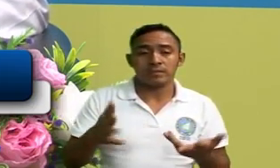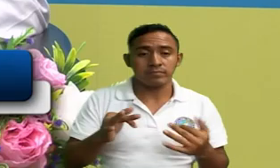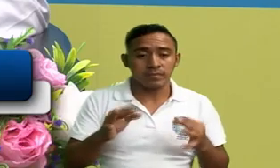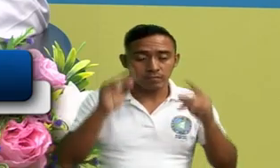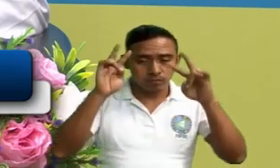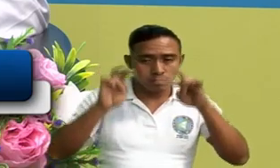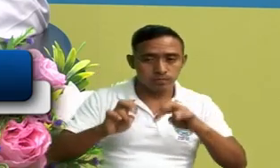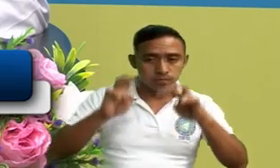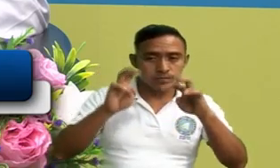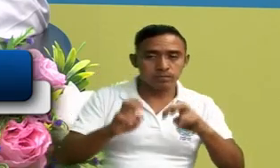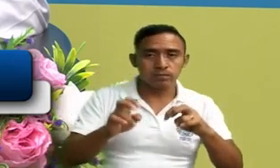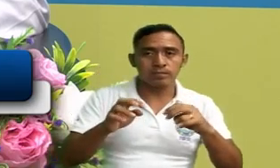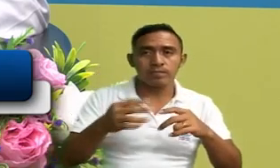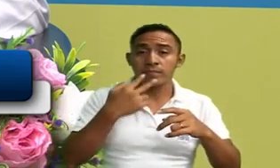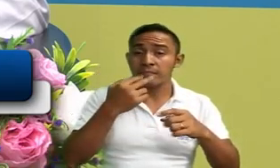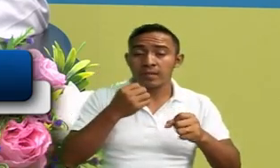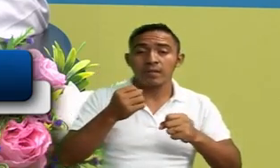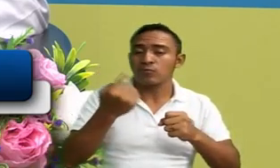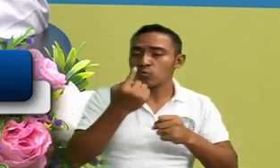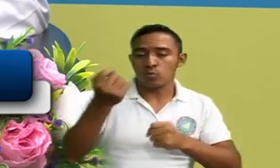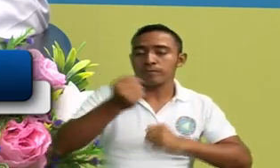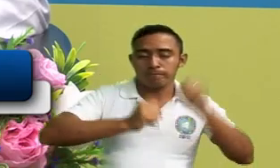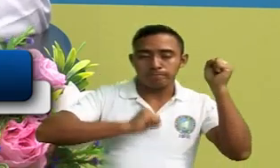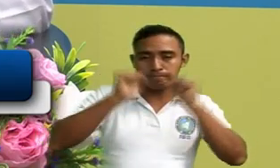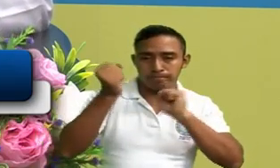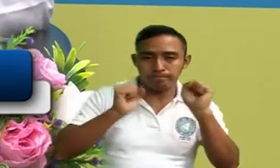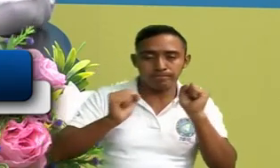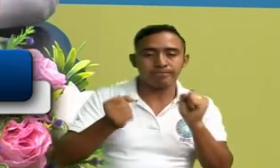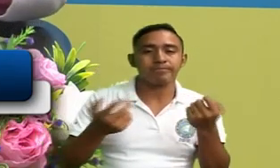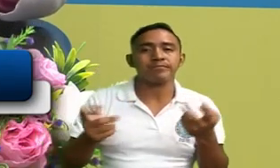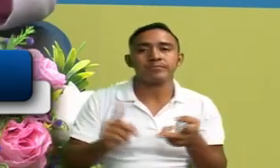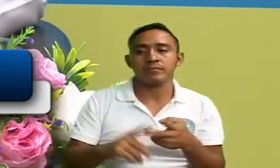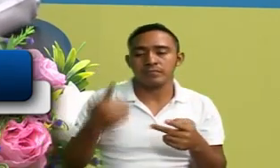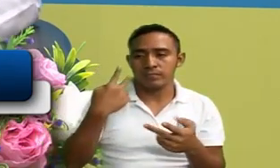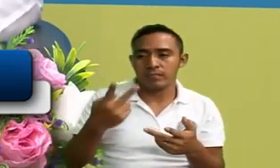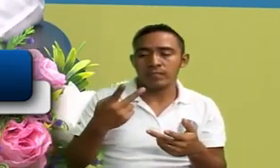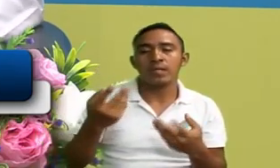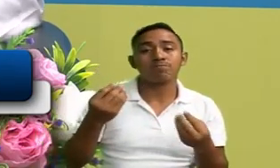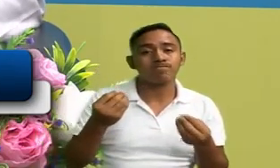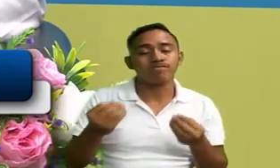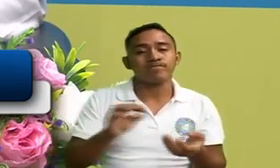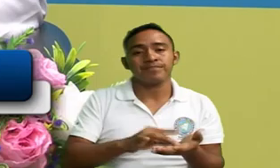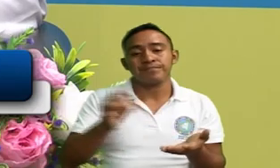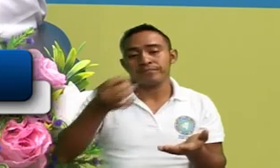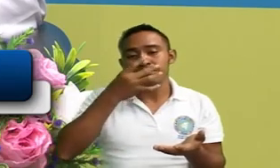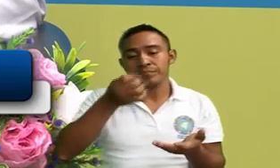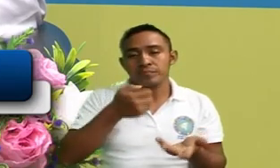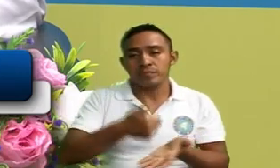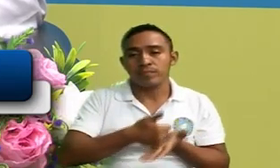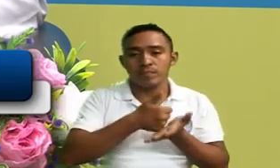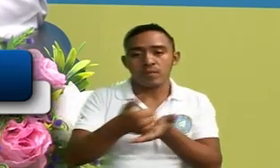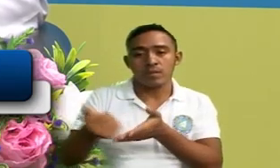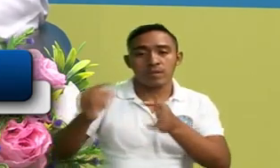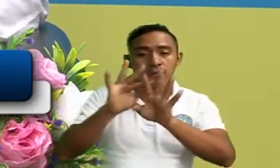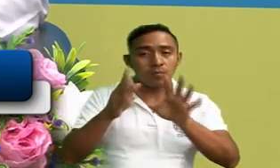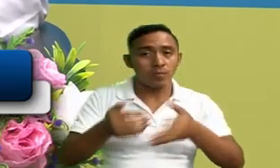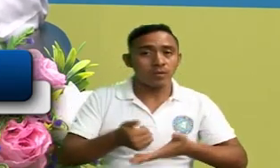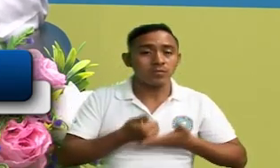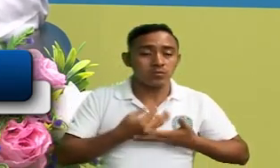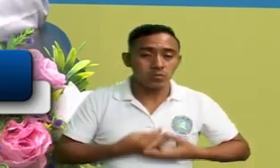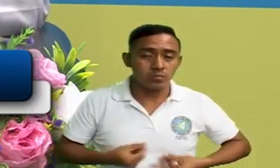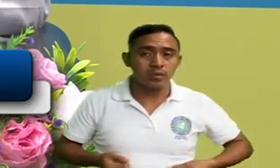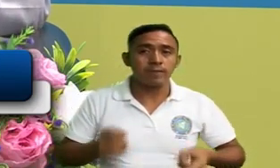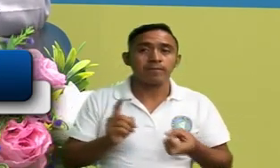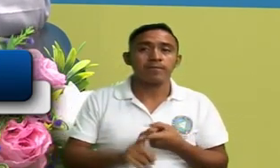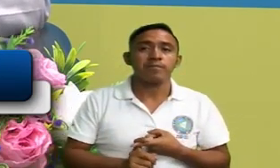con terapia no farmacológica, entonces hay una amplia gama de medicamentos que pueden ayudar a la paciente. Desde